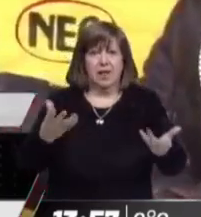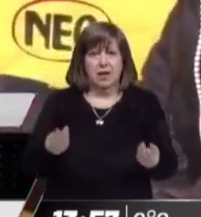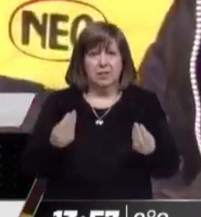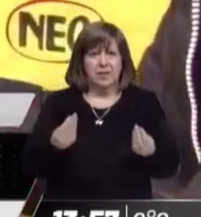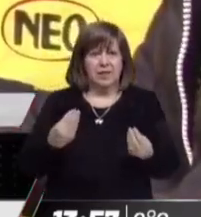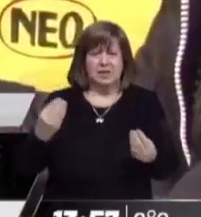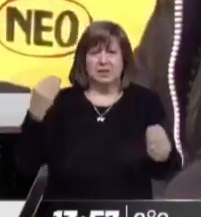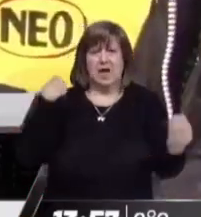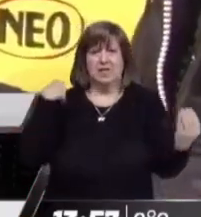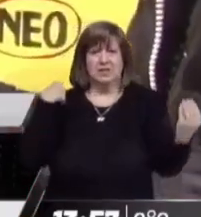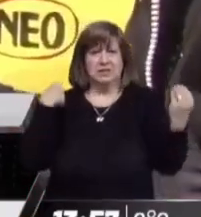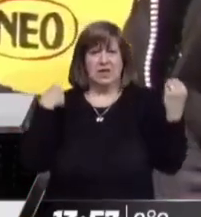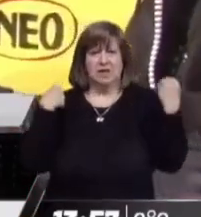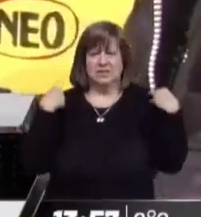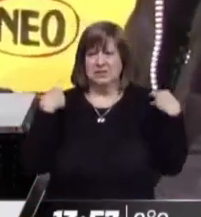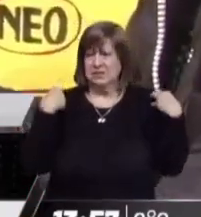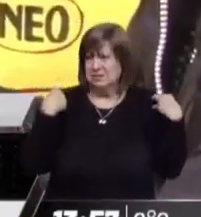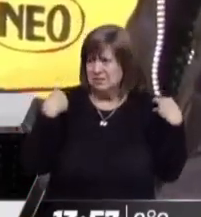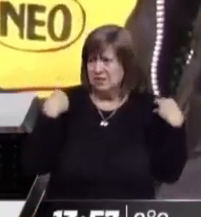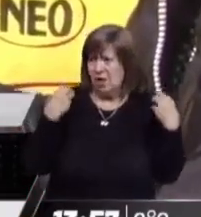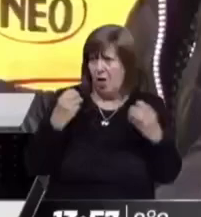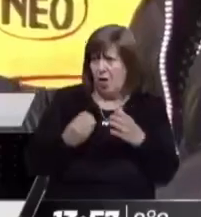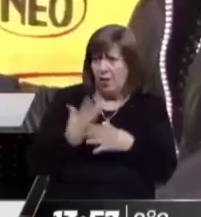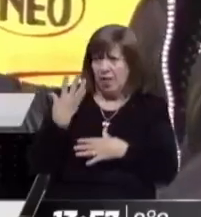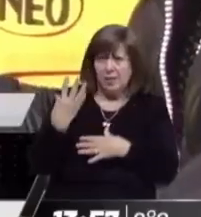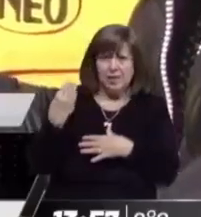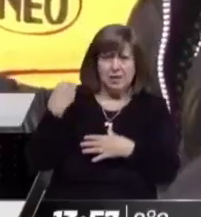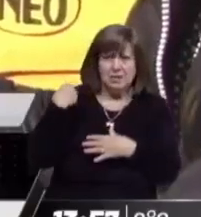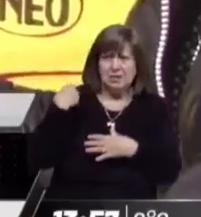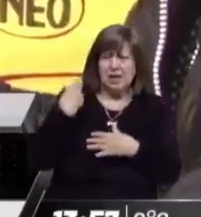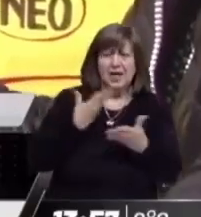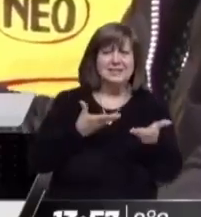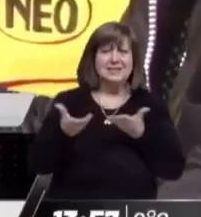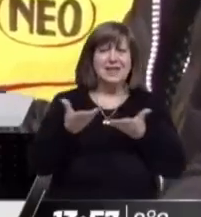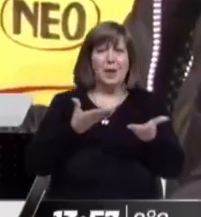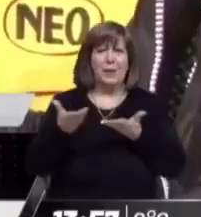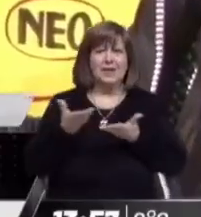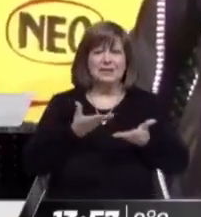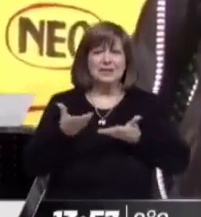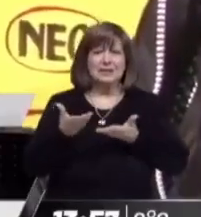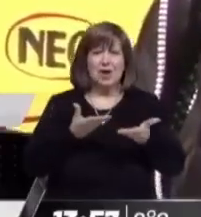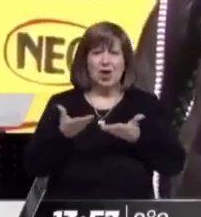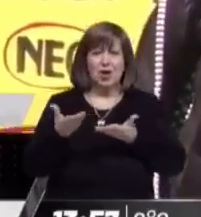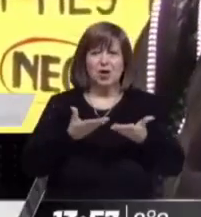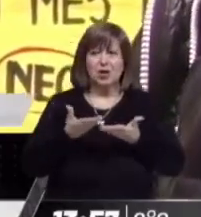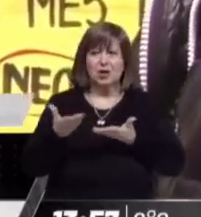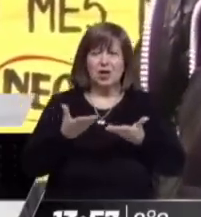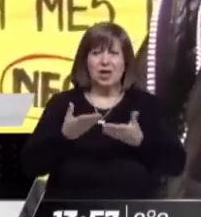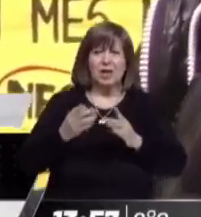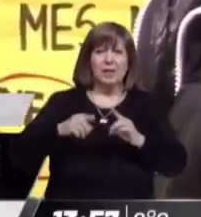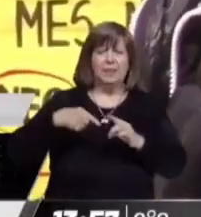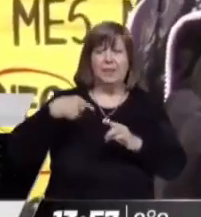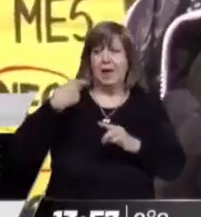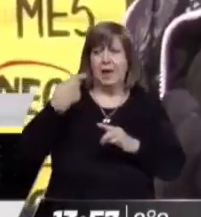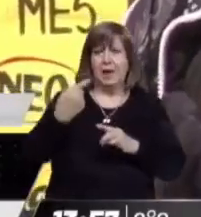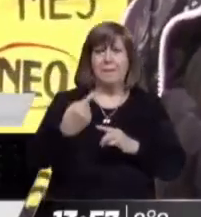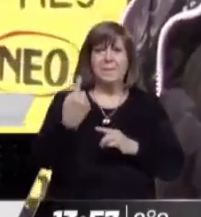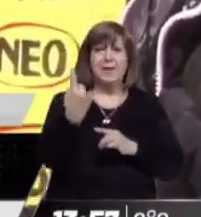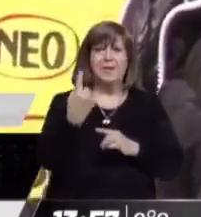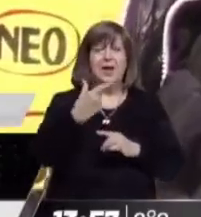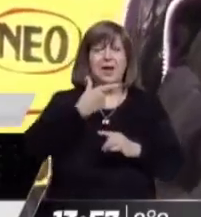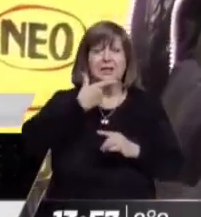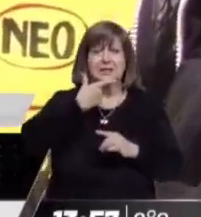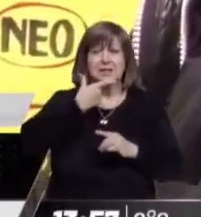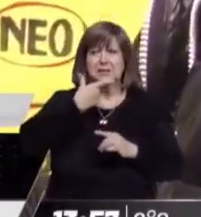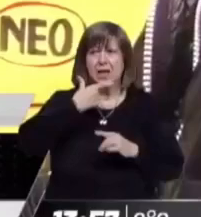Lamentablemente nos informaron esta mañana de una manera muy desprolija que el servicio de momentáneamente a partir de supuestamente el 1 de